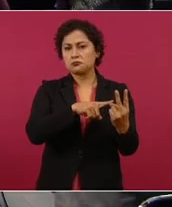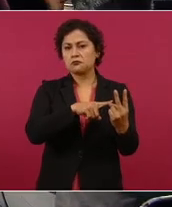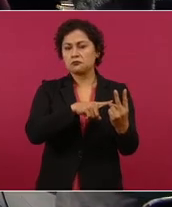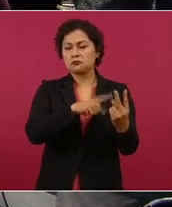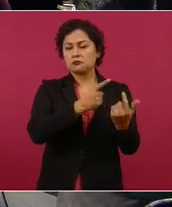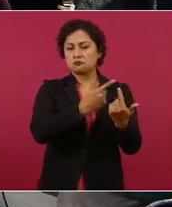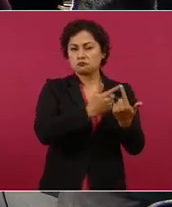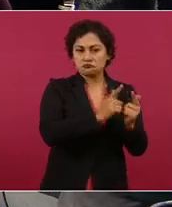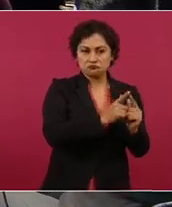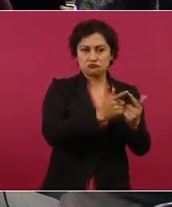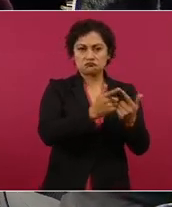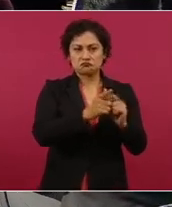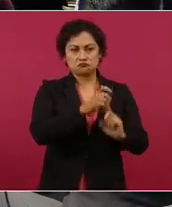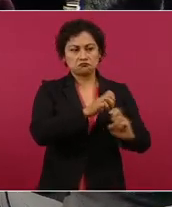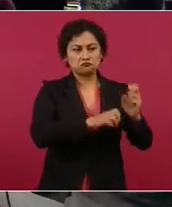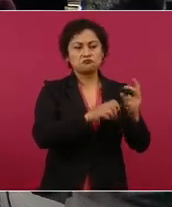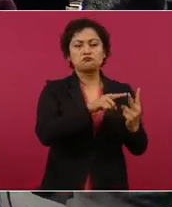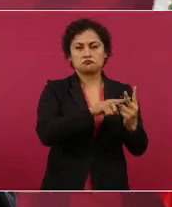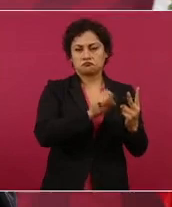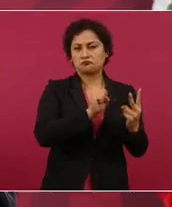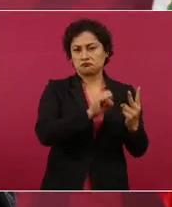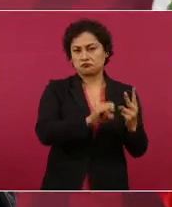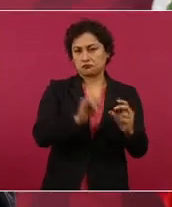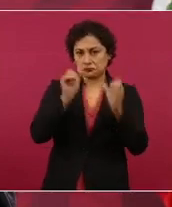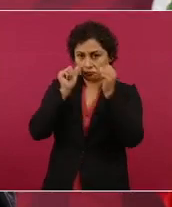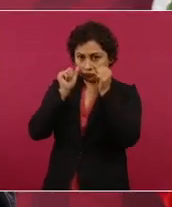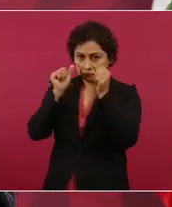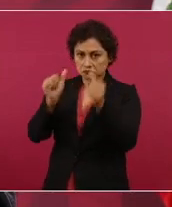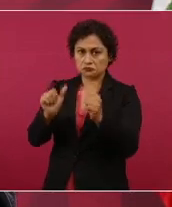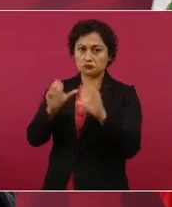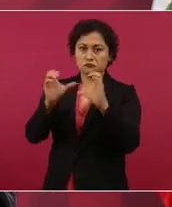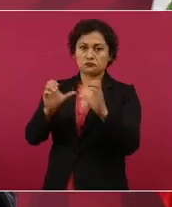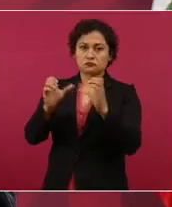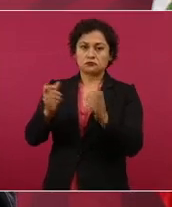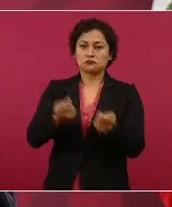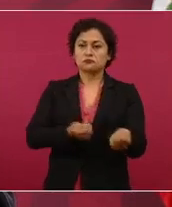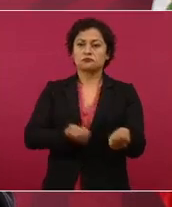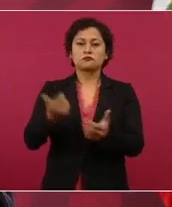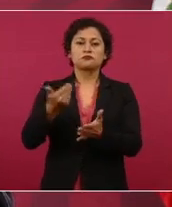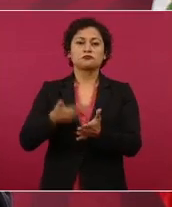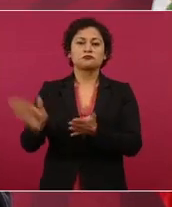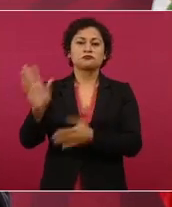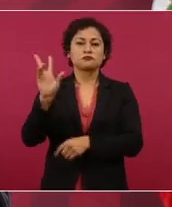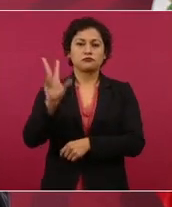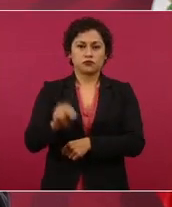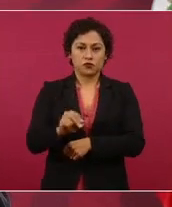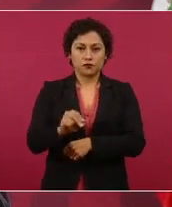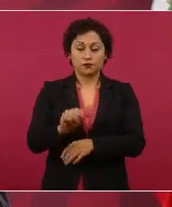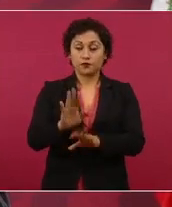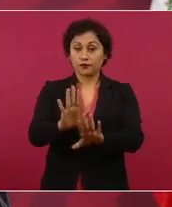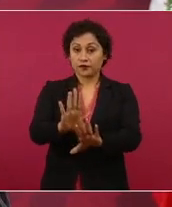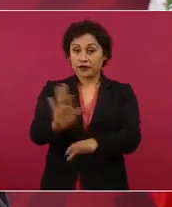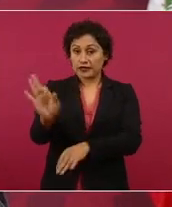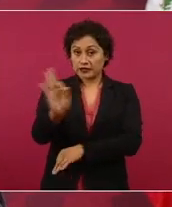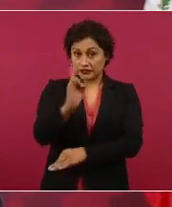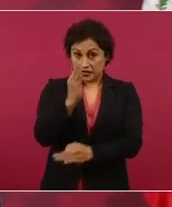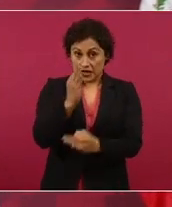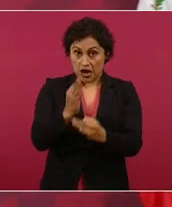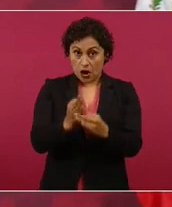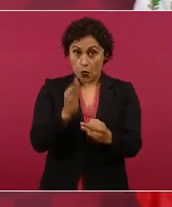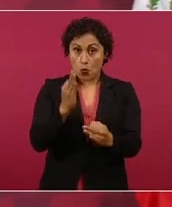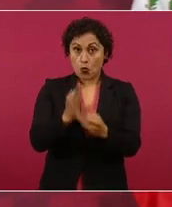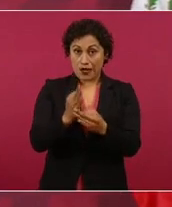van a cuidar eso, que no se despida a los trabajadores. Si se están llevando a cabo despidos